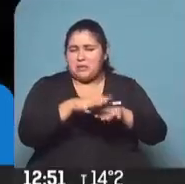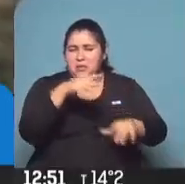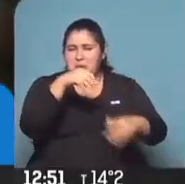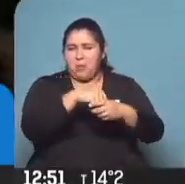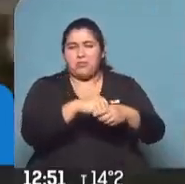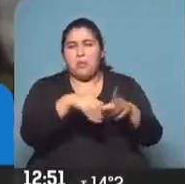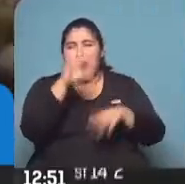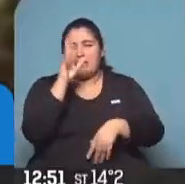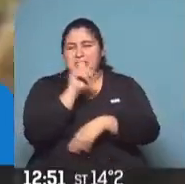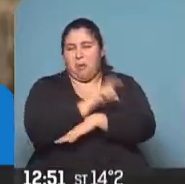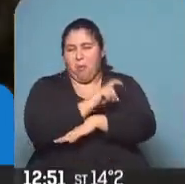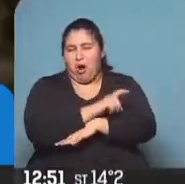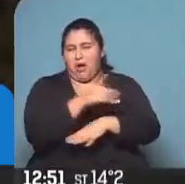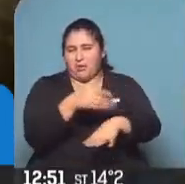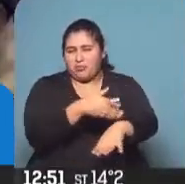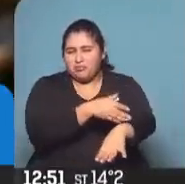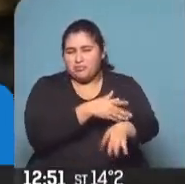de embarcaciones